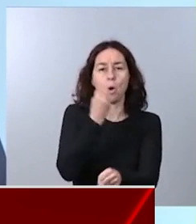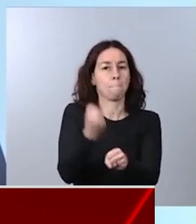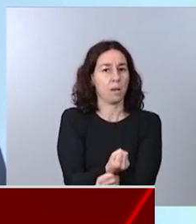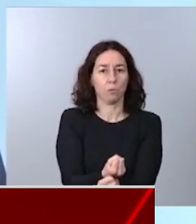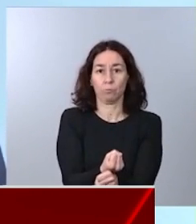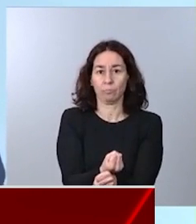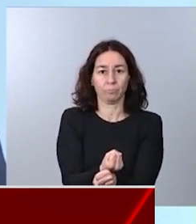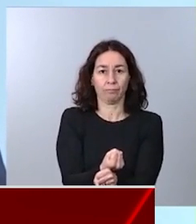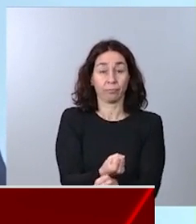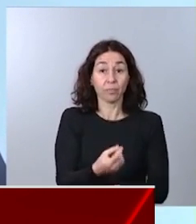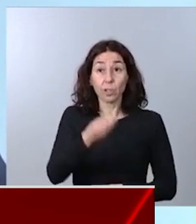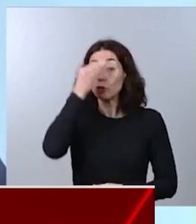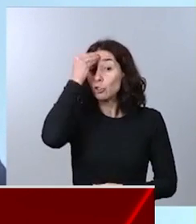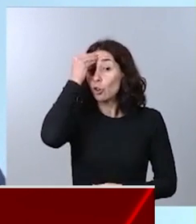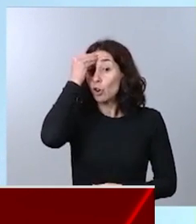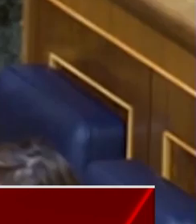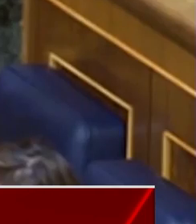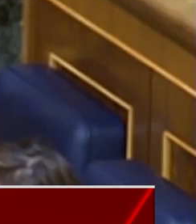pagos,